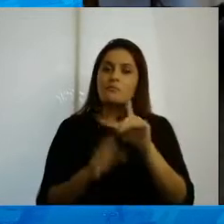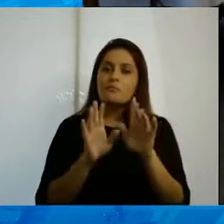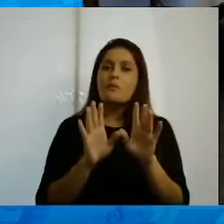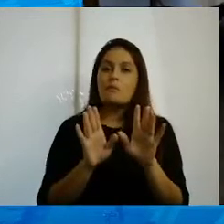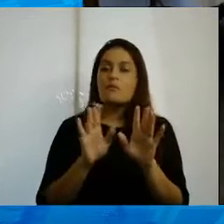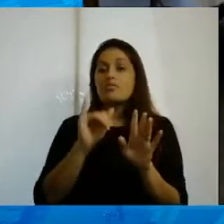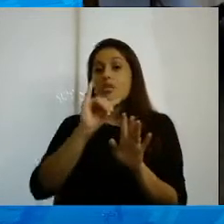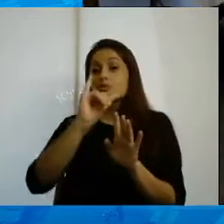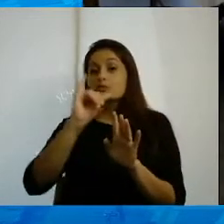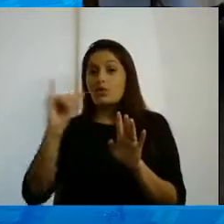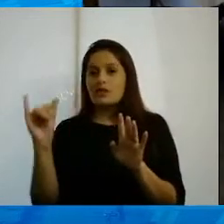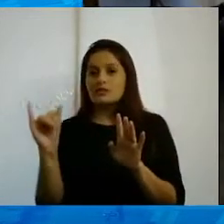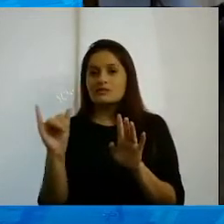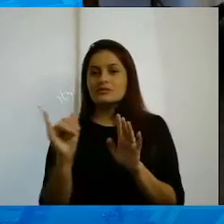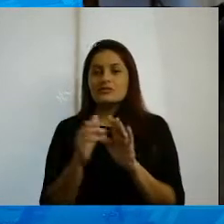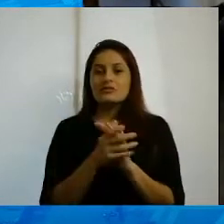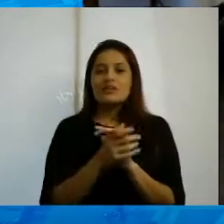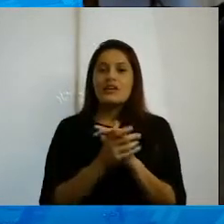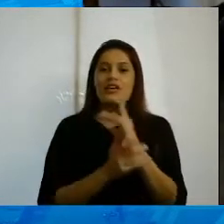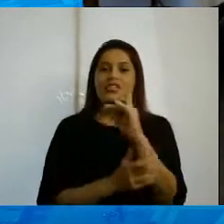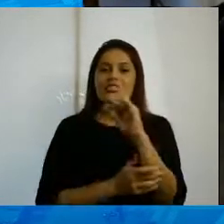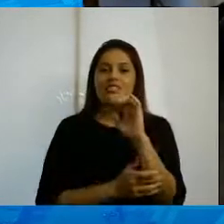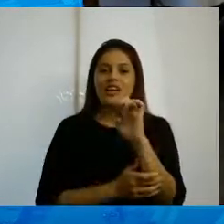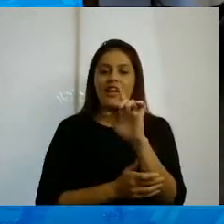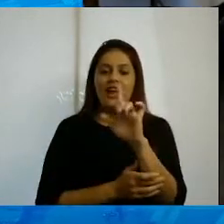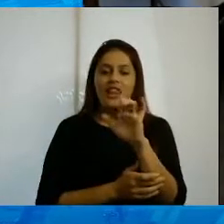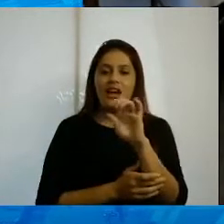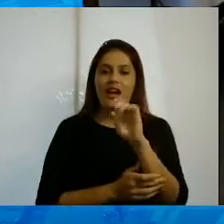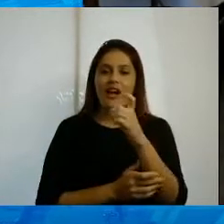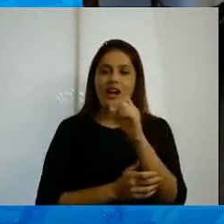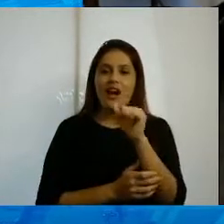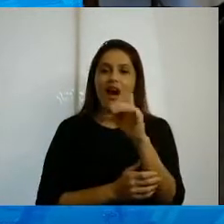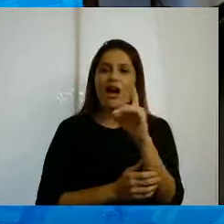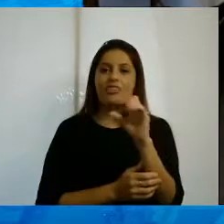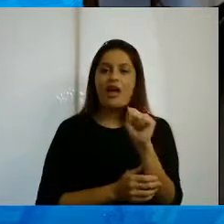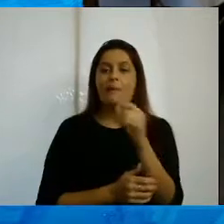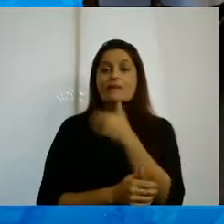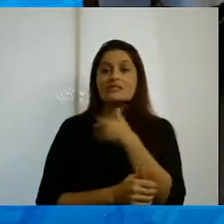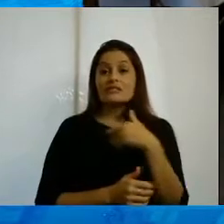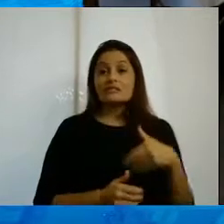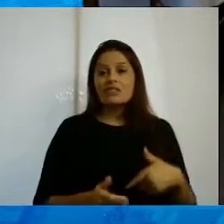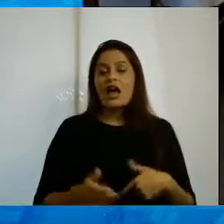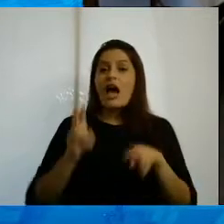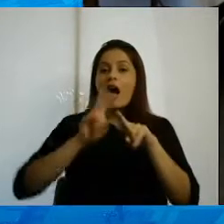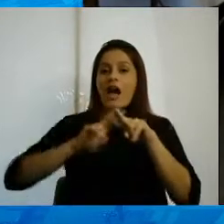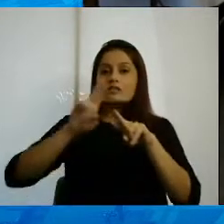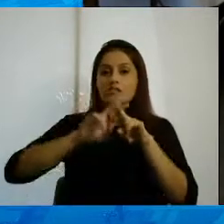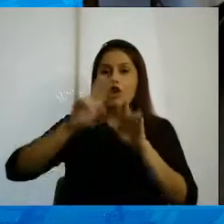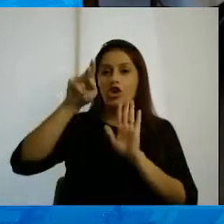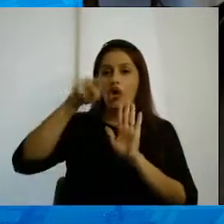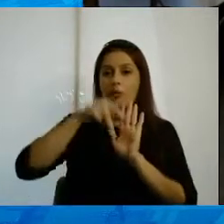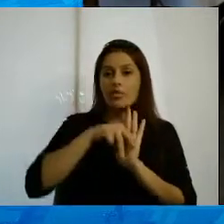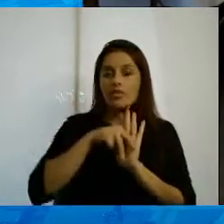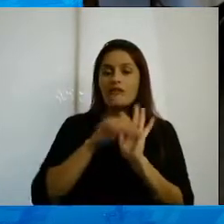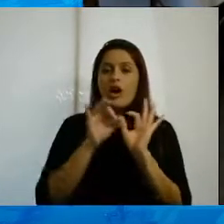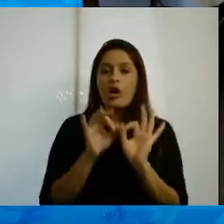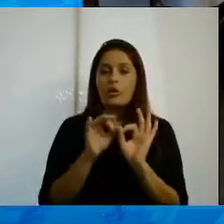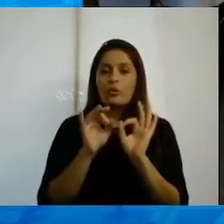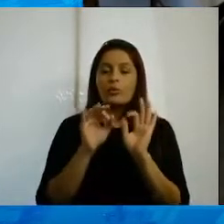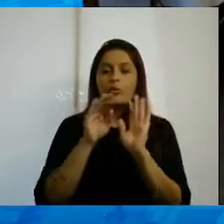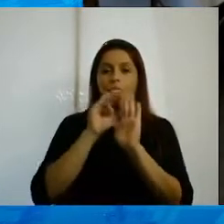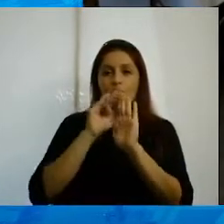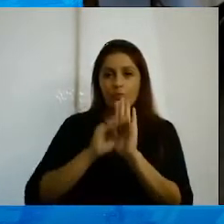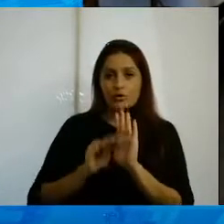lo voy a tomar como punto ahora, para hacer normativa y protocolo, y si es que existe algún protocolo